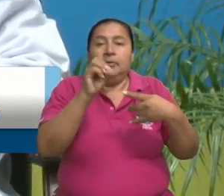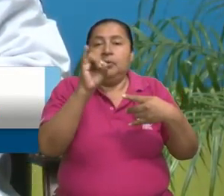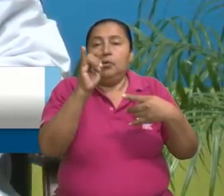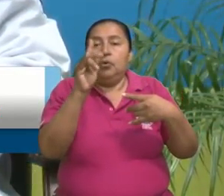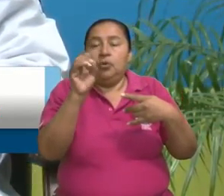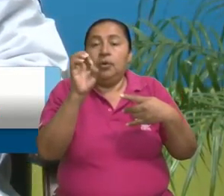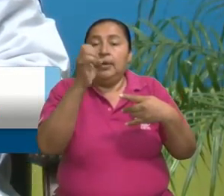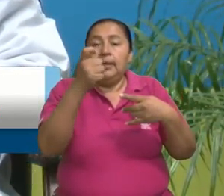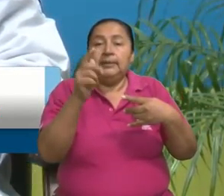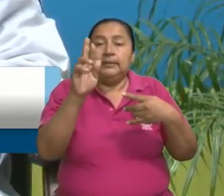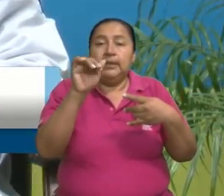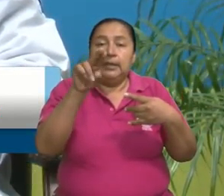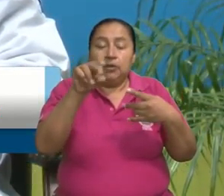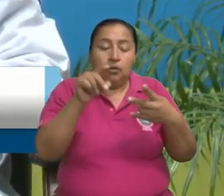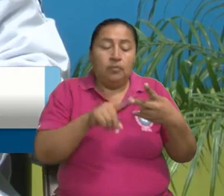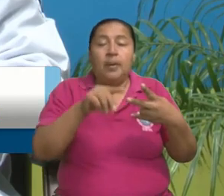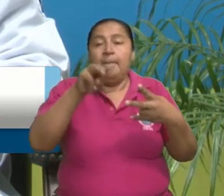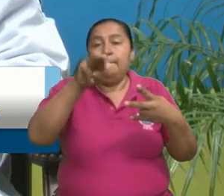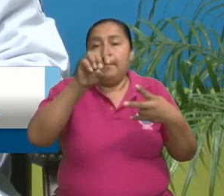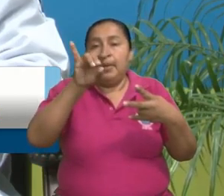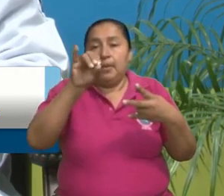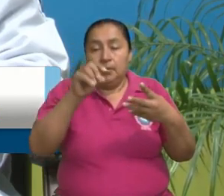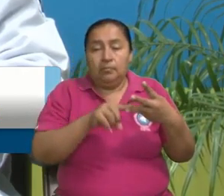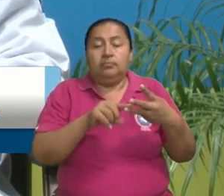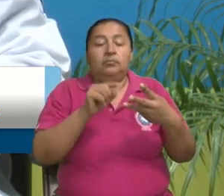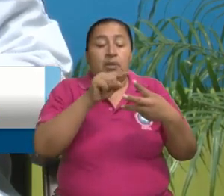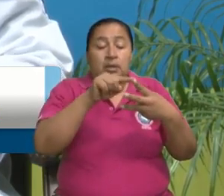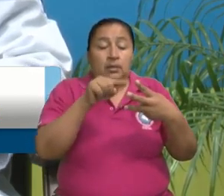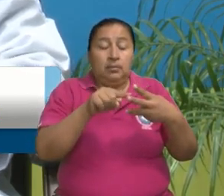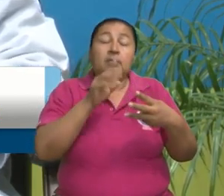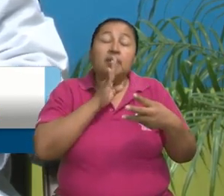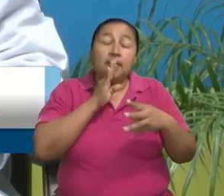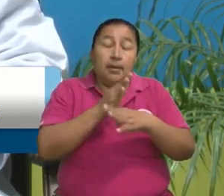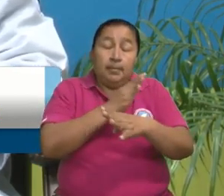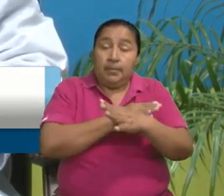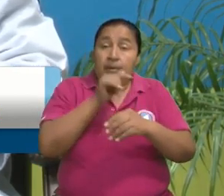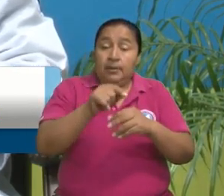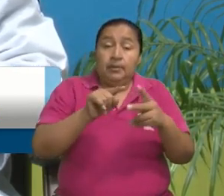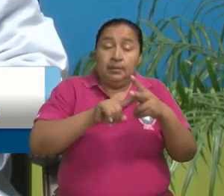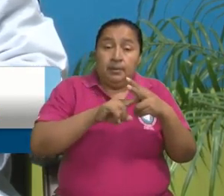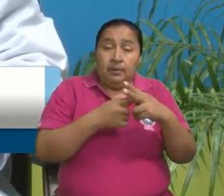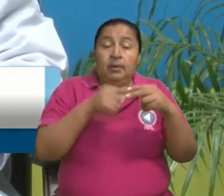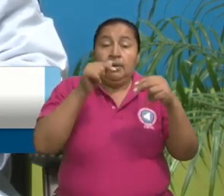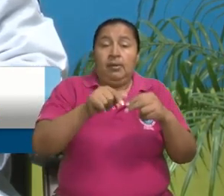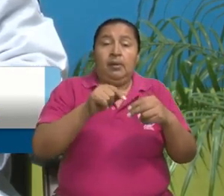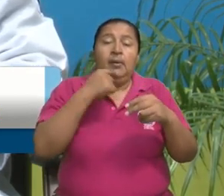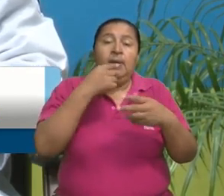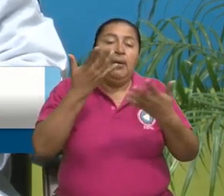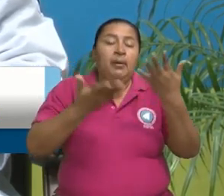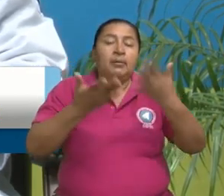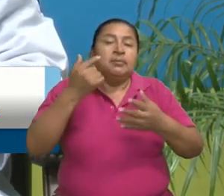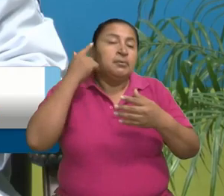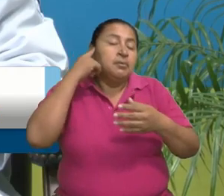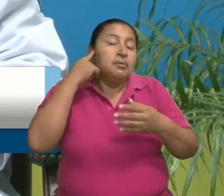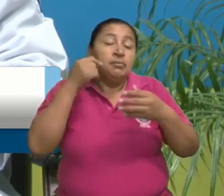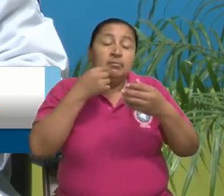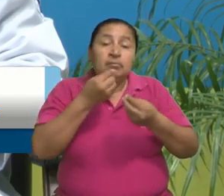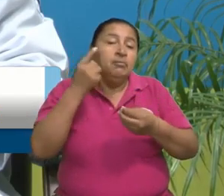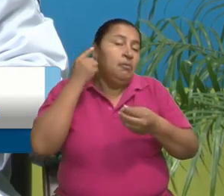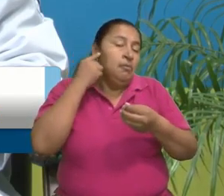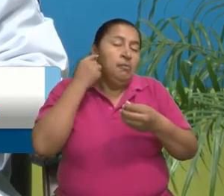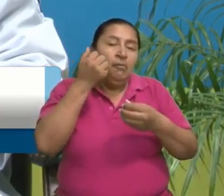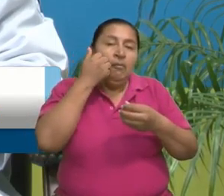infecciones del oído medio de la que estábamos hablando en un inicio este se trata de infecciones del oído